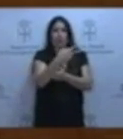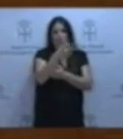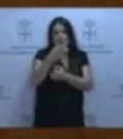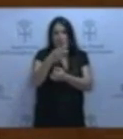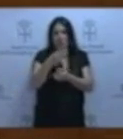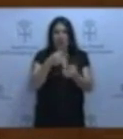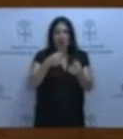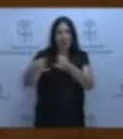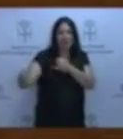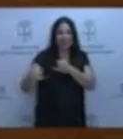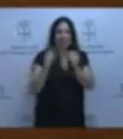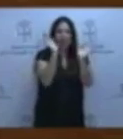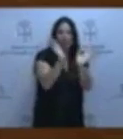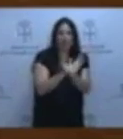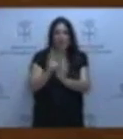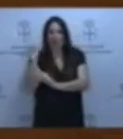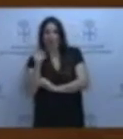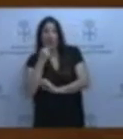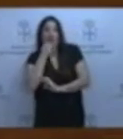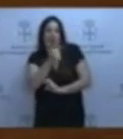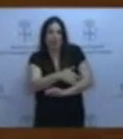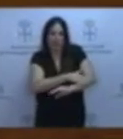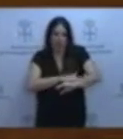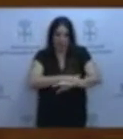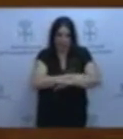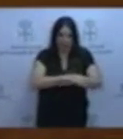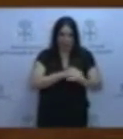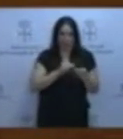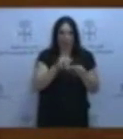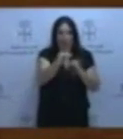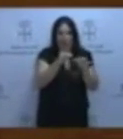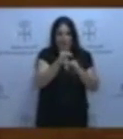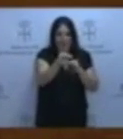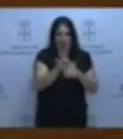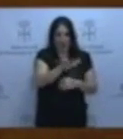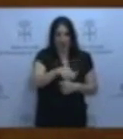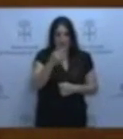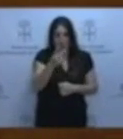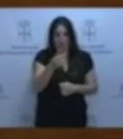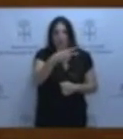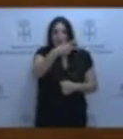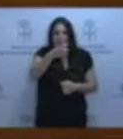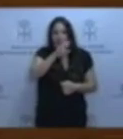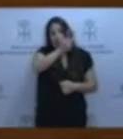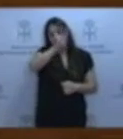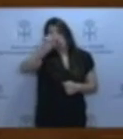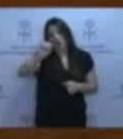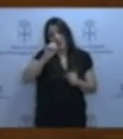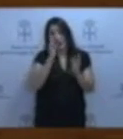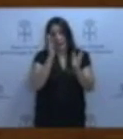de Cullera a Vegadeo, que era lo que decía la administración pública que existía de distancia entre esos dos puntos. No existen 220 kilómetros de Vega de